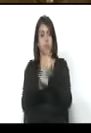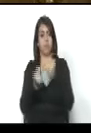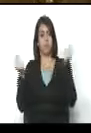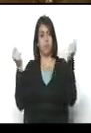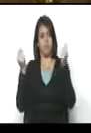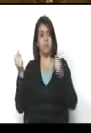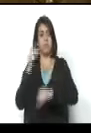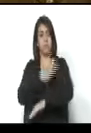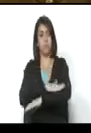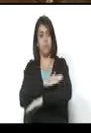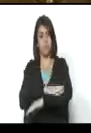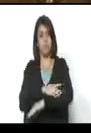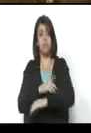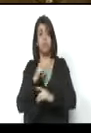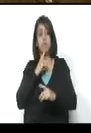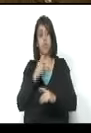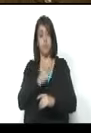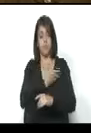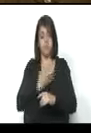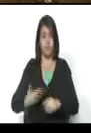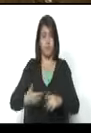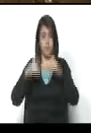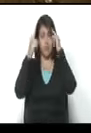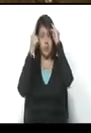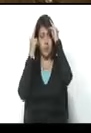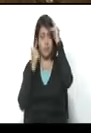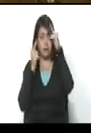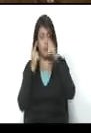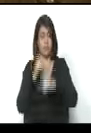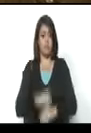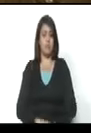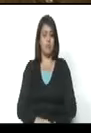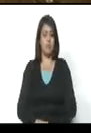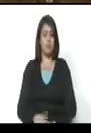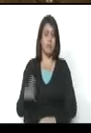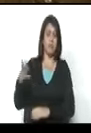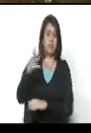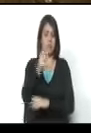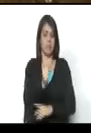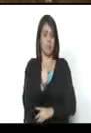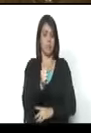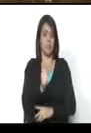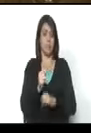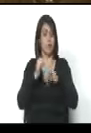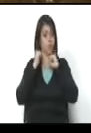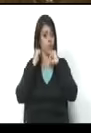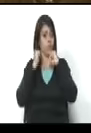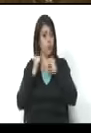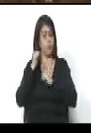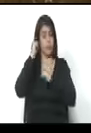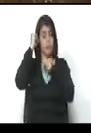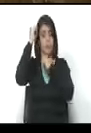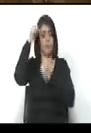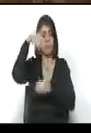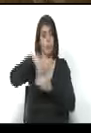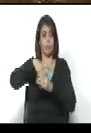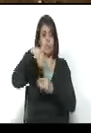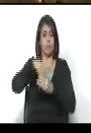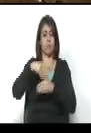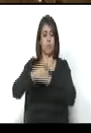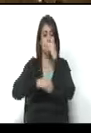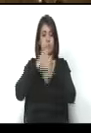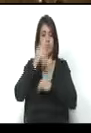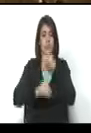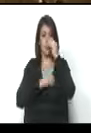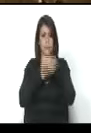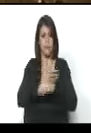destruirlo moralmente, el comandante Hugo Rafael Chávez Frías logró un contundente triunfo electoral que lo llevó a